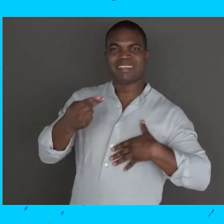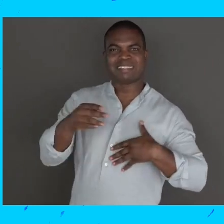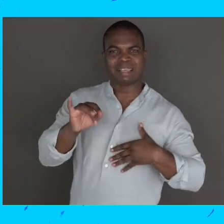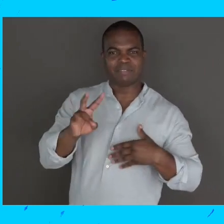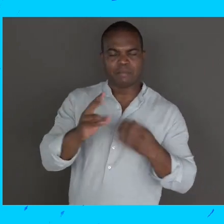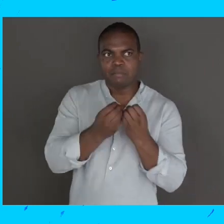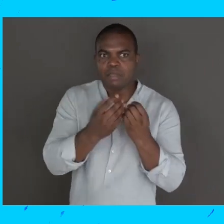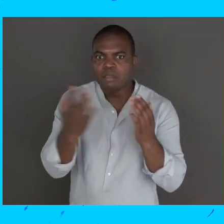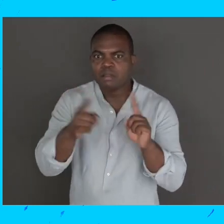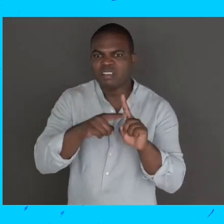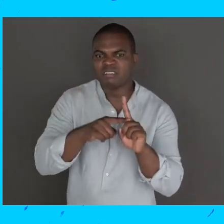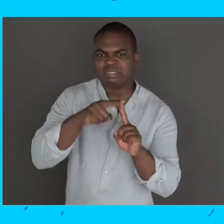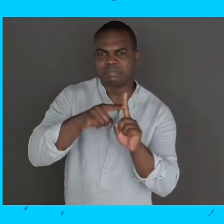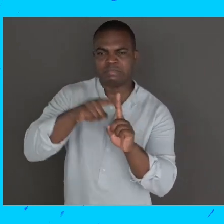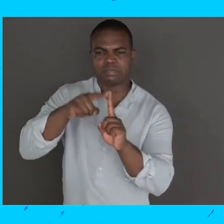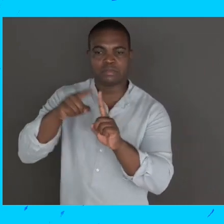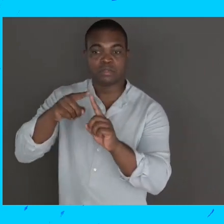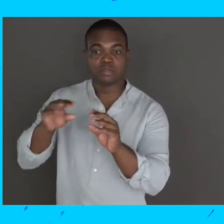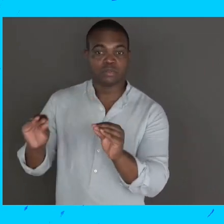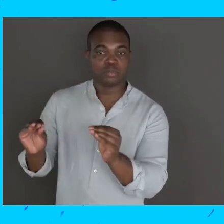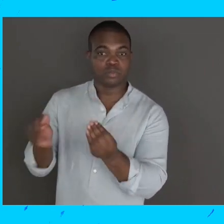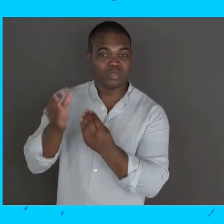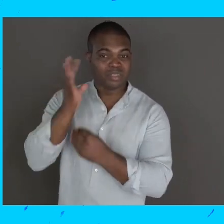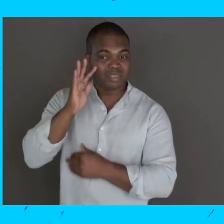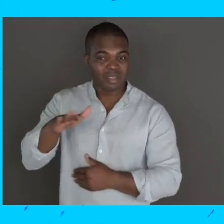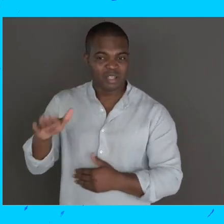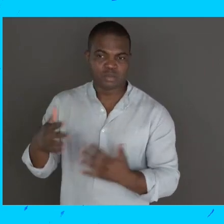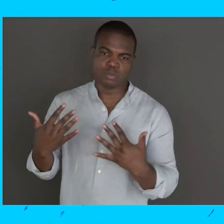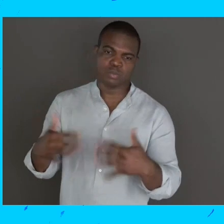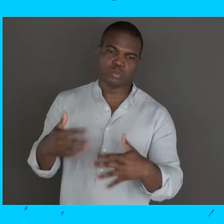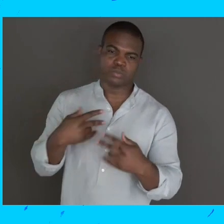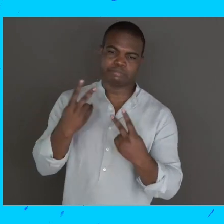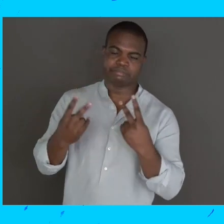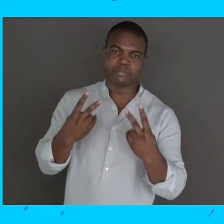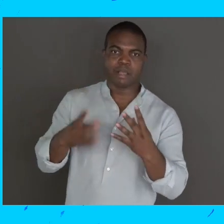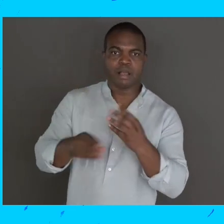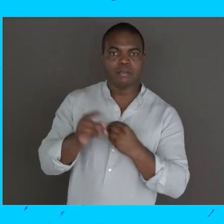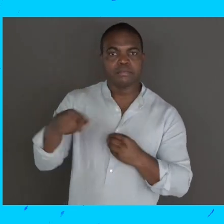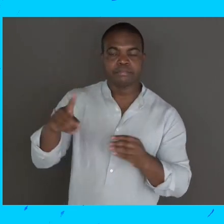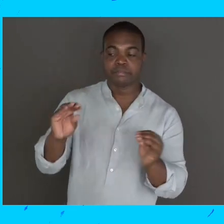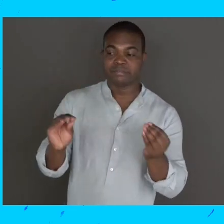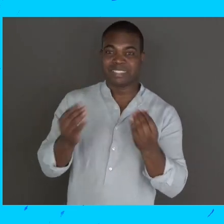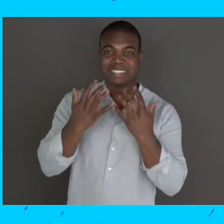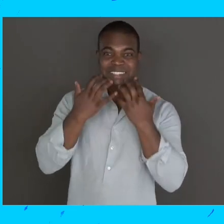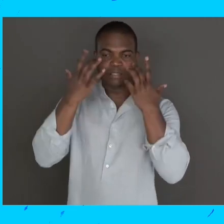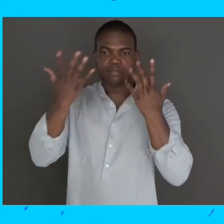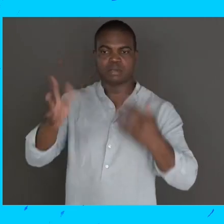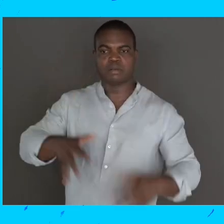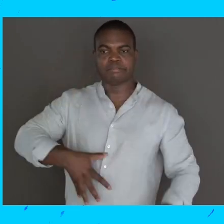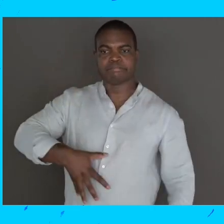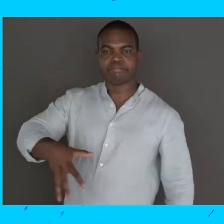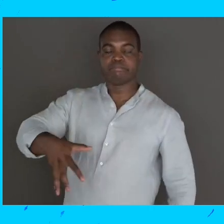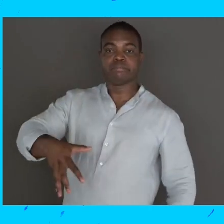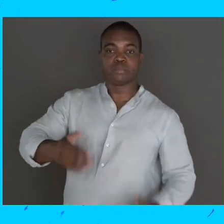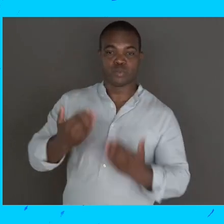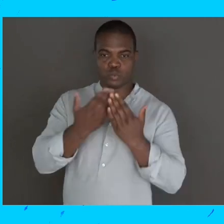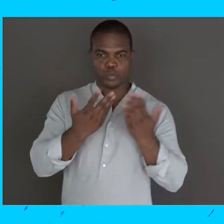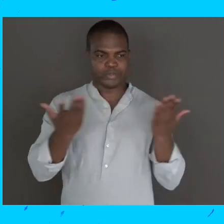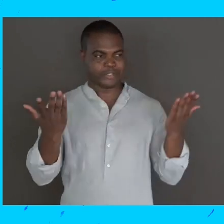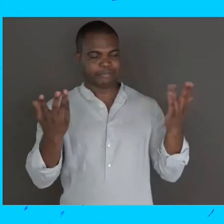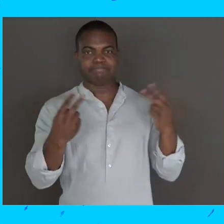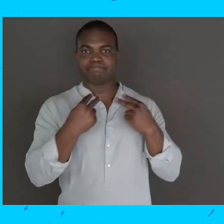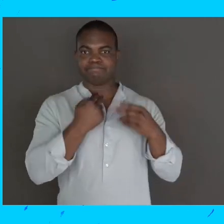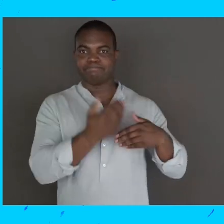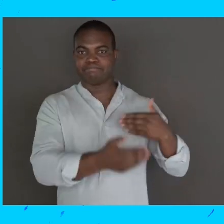y también el sueño y el bienestar, la gestión positiva del estrés,